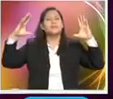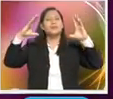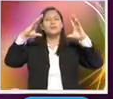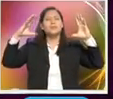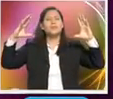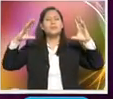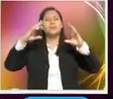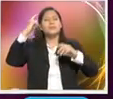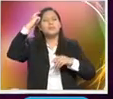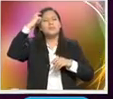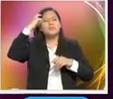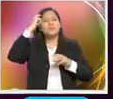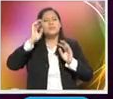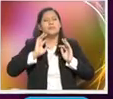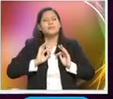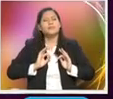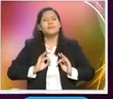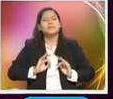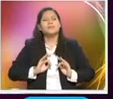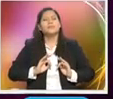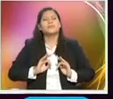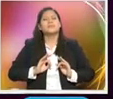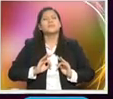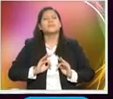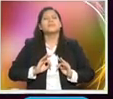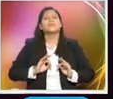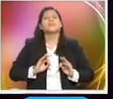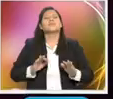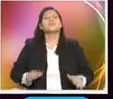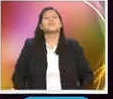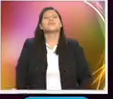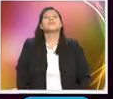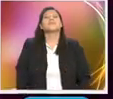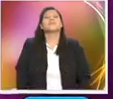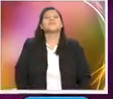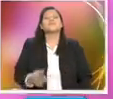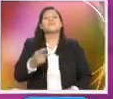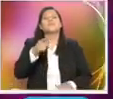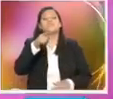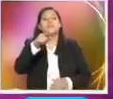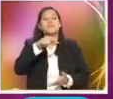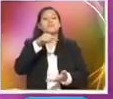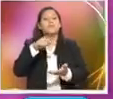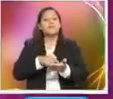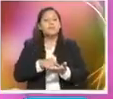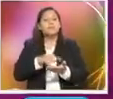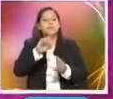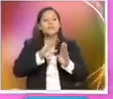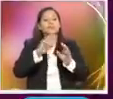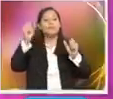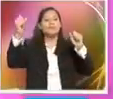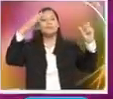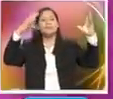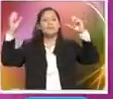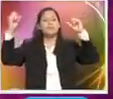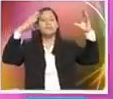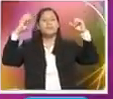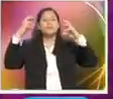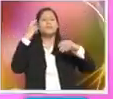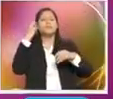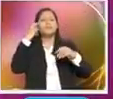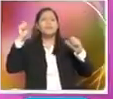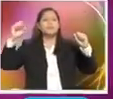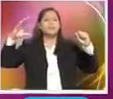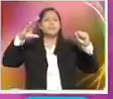acostarse, meditar. Y ahí, en ese espacio, vamos a ver precisamente esta confluencia de